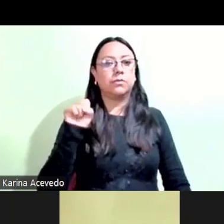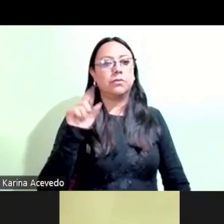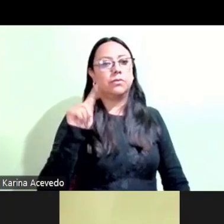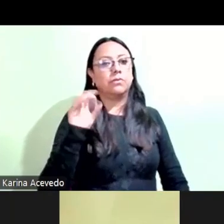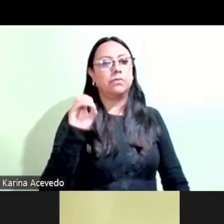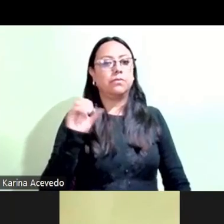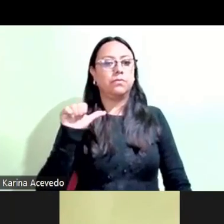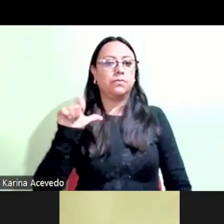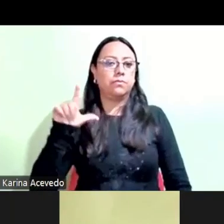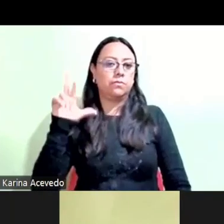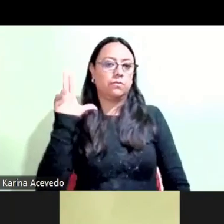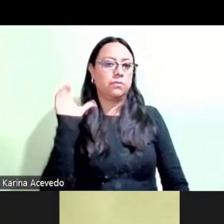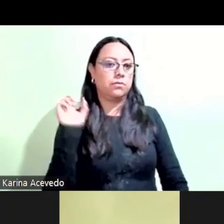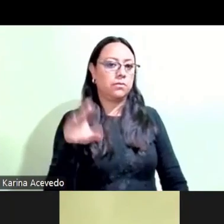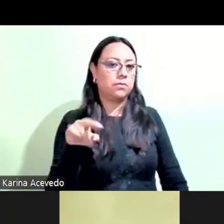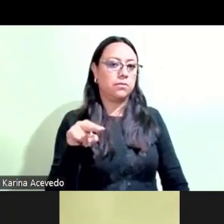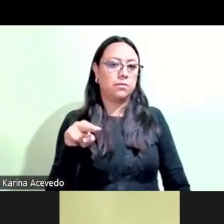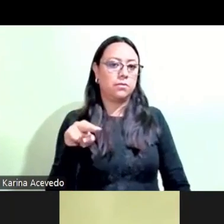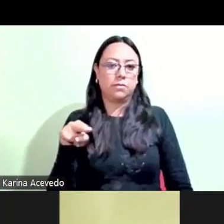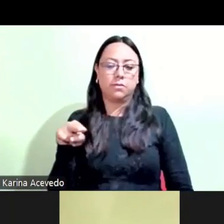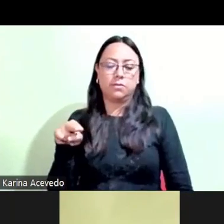Jiménez.